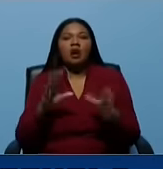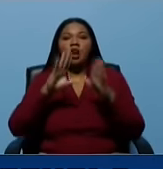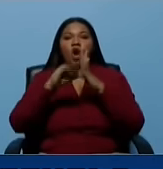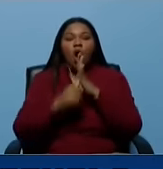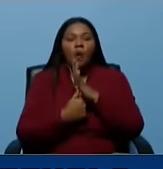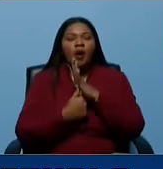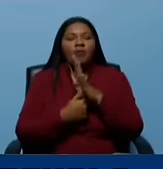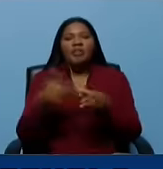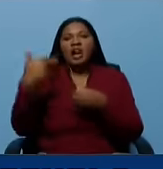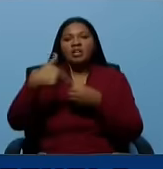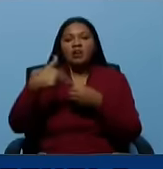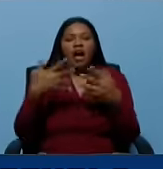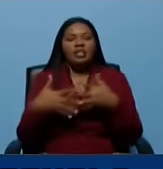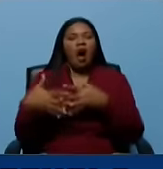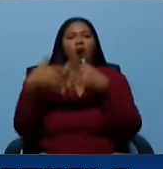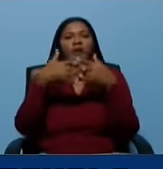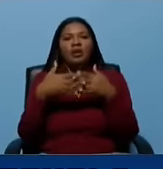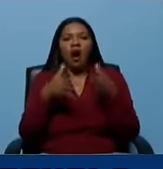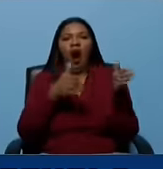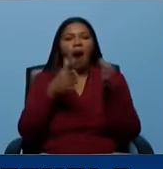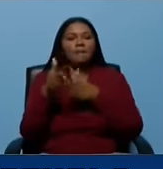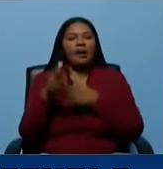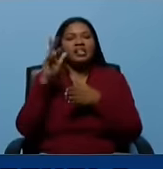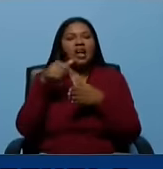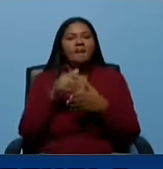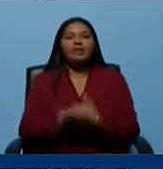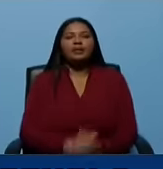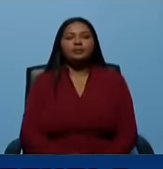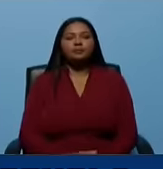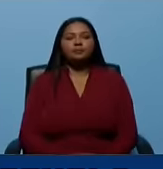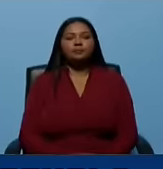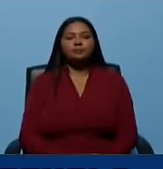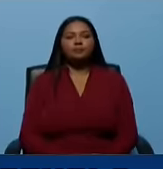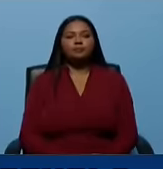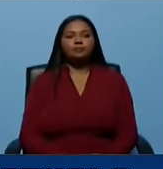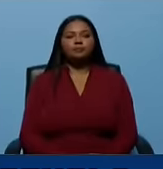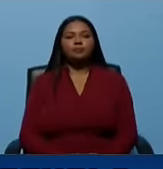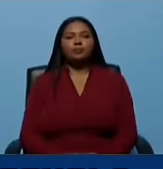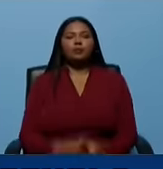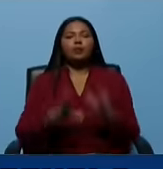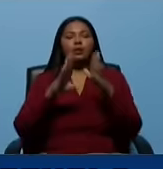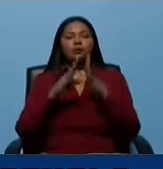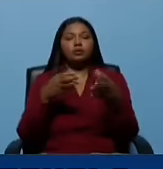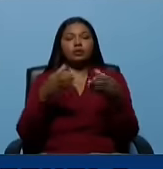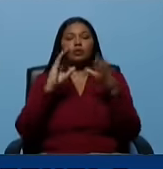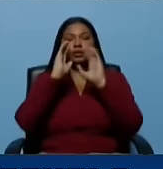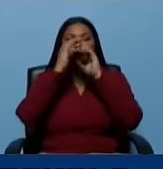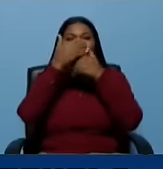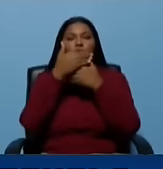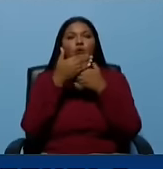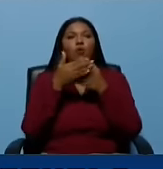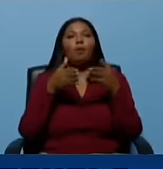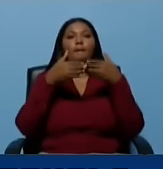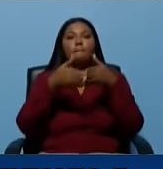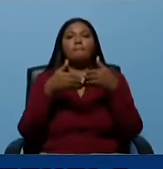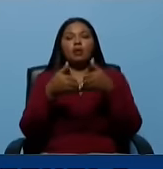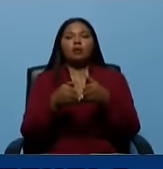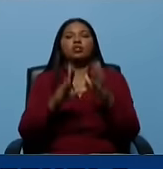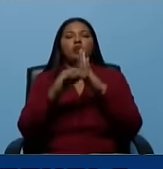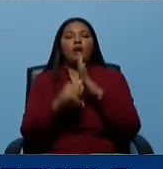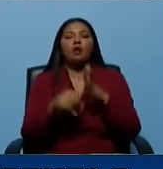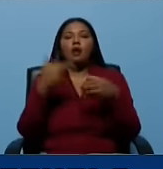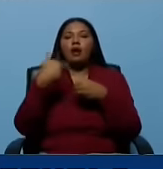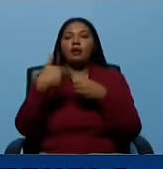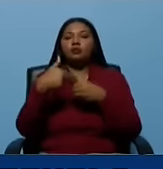gasolina por parte de los Estados Unidos el cual secuestraron un barco iraní y se robaron la gasolina que venía en el momento en